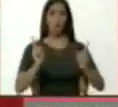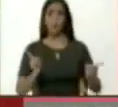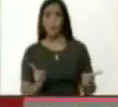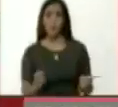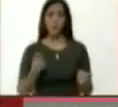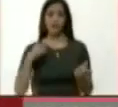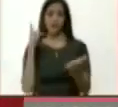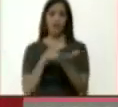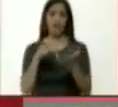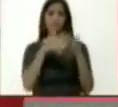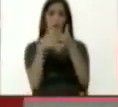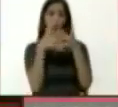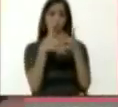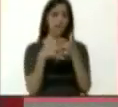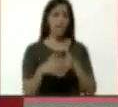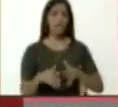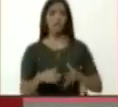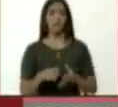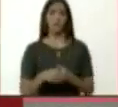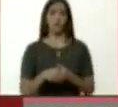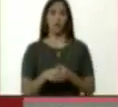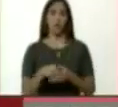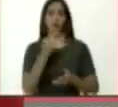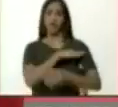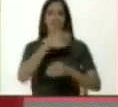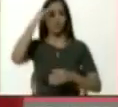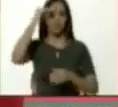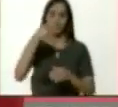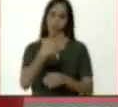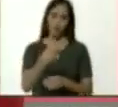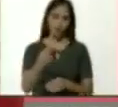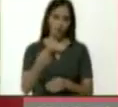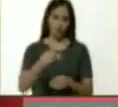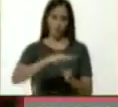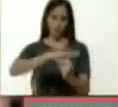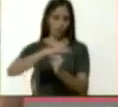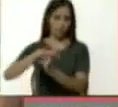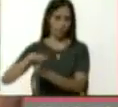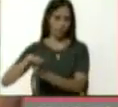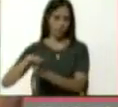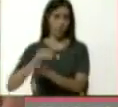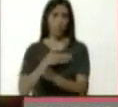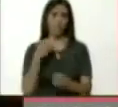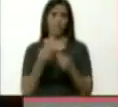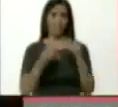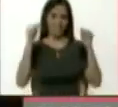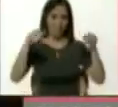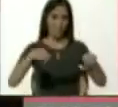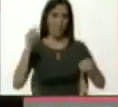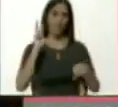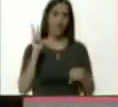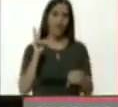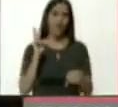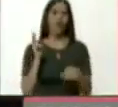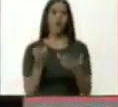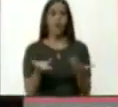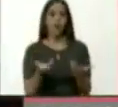algunos estadounidenses con fuerzas militares, no. Como intentaron hacerlo aquí en Venezuela, cuando la